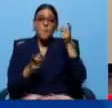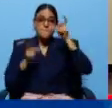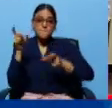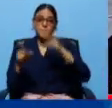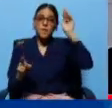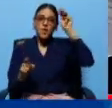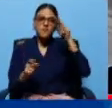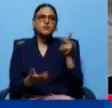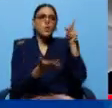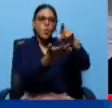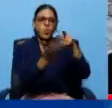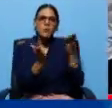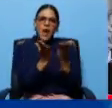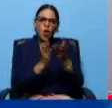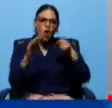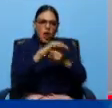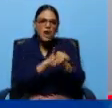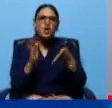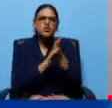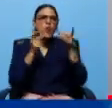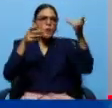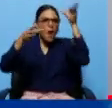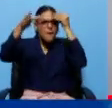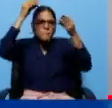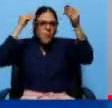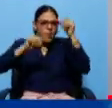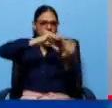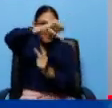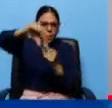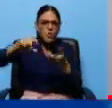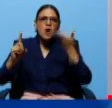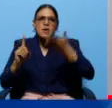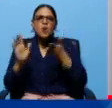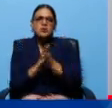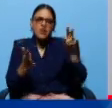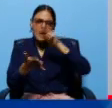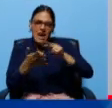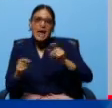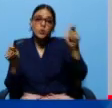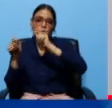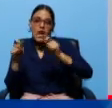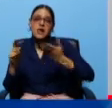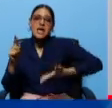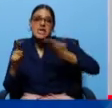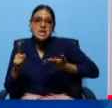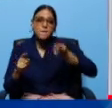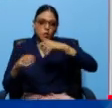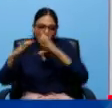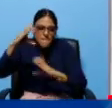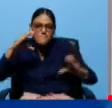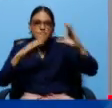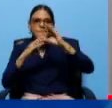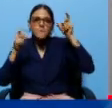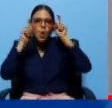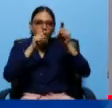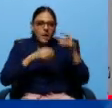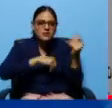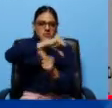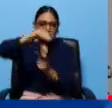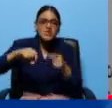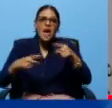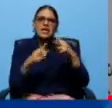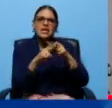a un proceso de formación, priorizando las áreas de lectura y escritura. ¿Qué de tenemos ciencia aquí, Alirio? Aquí tenemos el taller